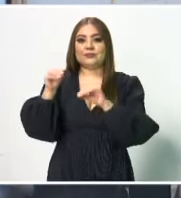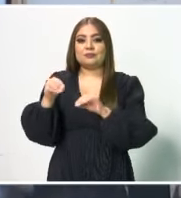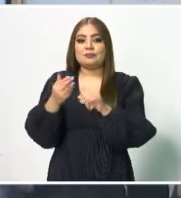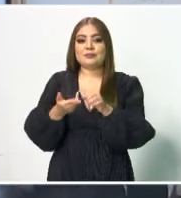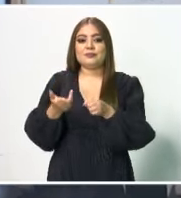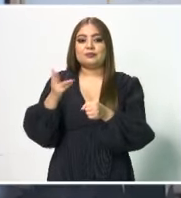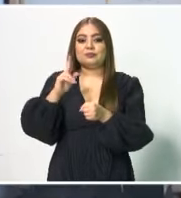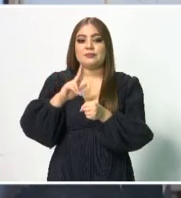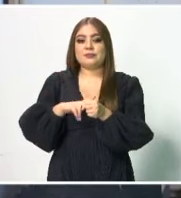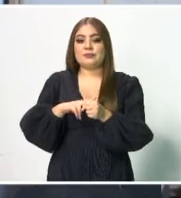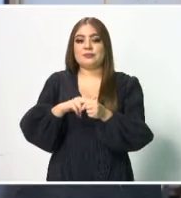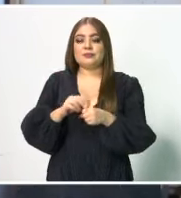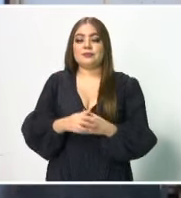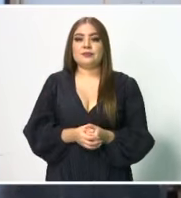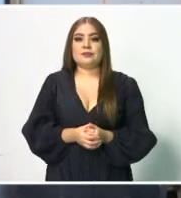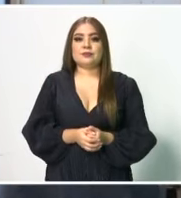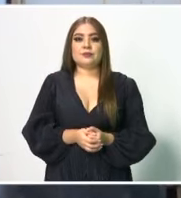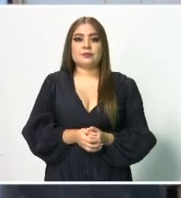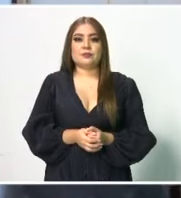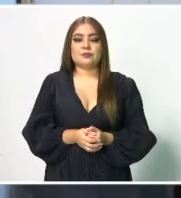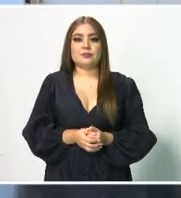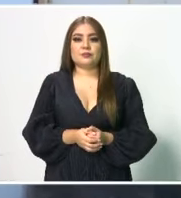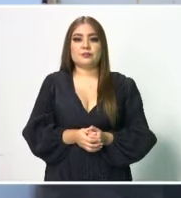¿verdad? También, por el momento,